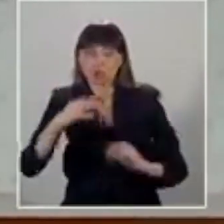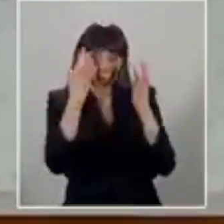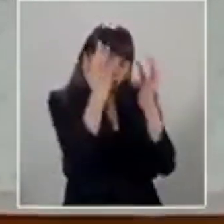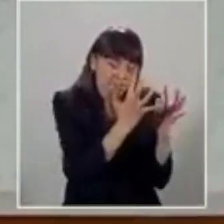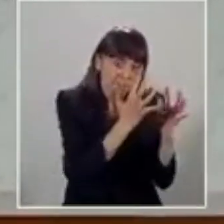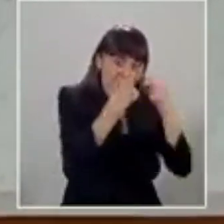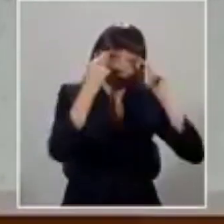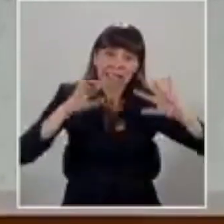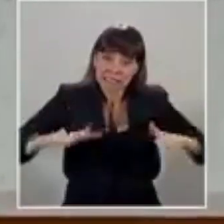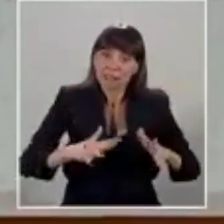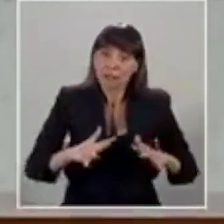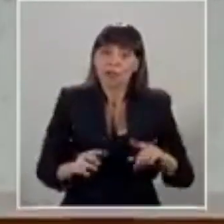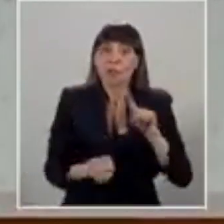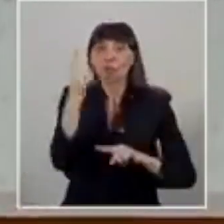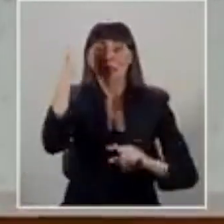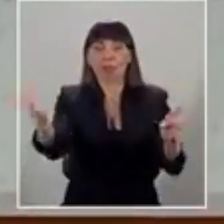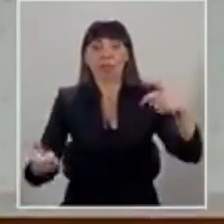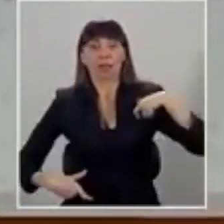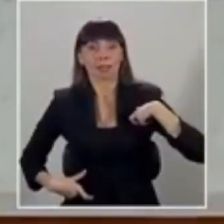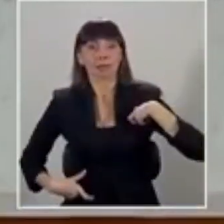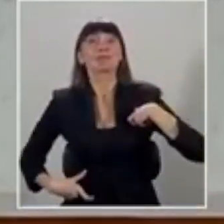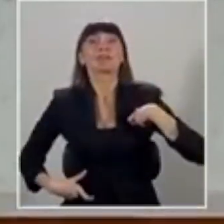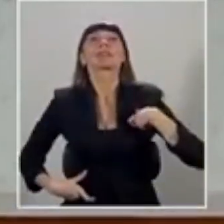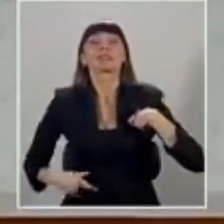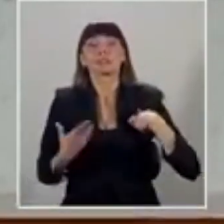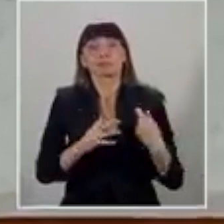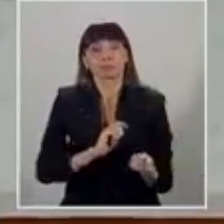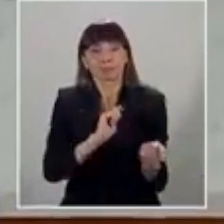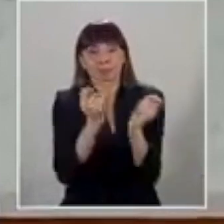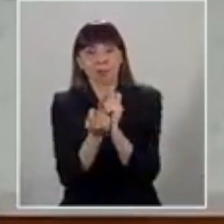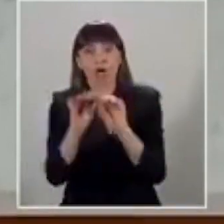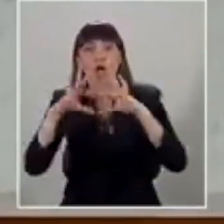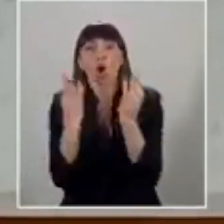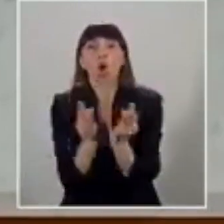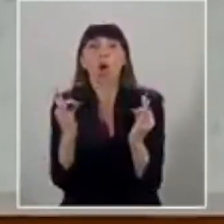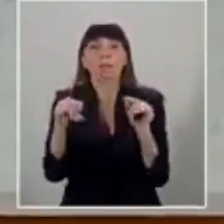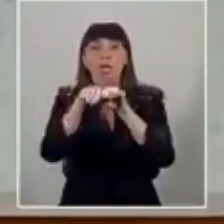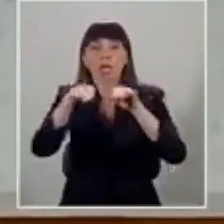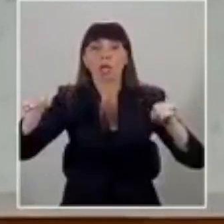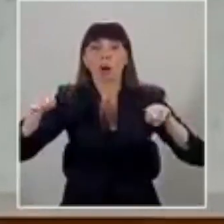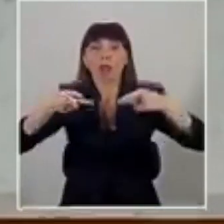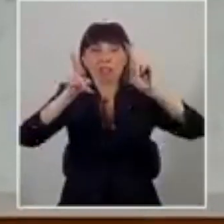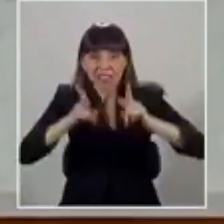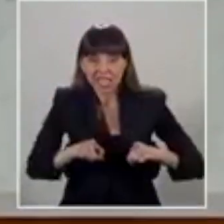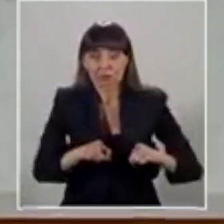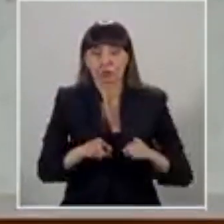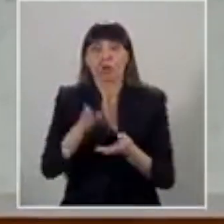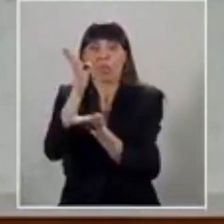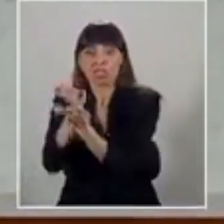esfuerzo desde el primer día, es avanzar hacia una plena igualdad de derechos, deberes,